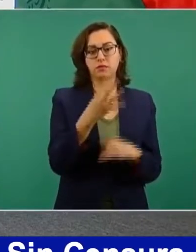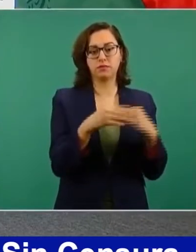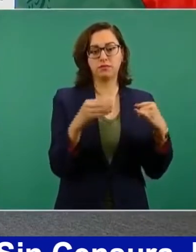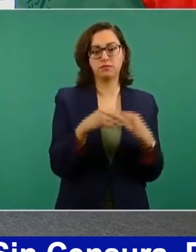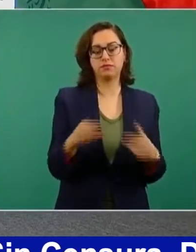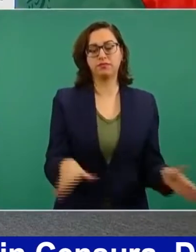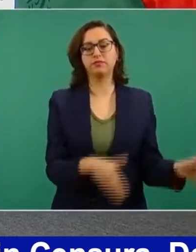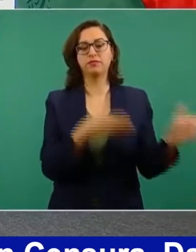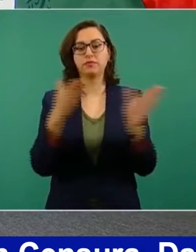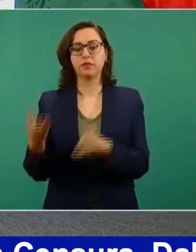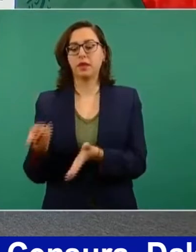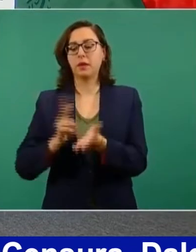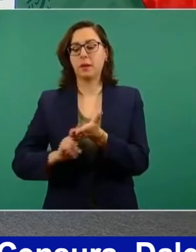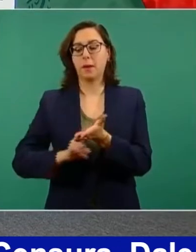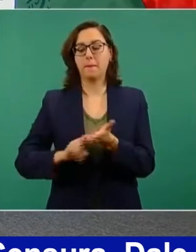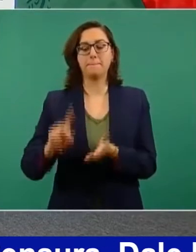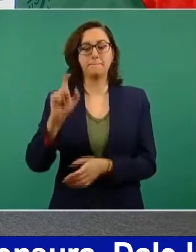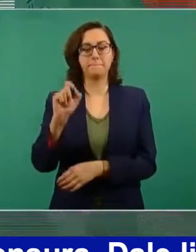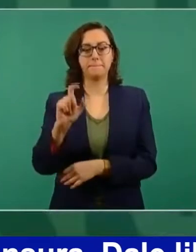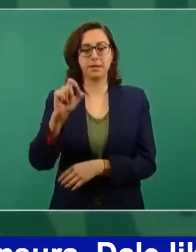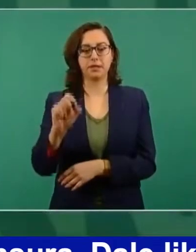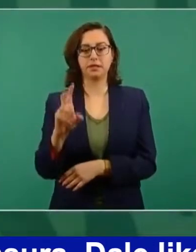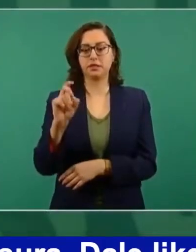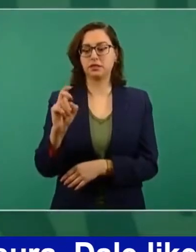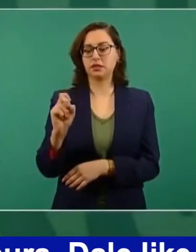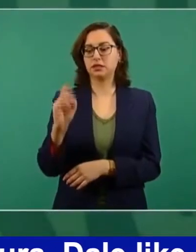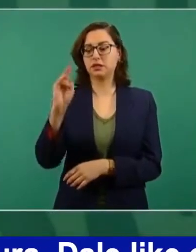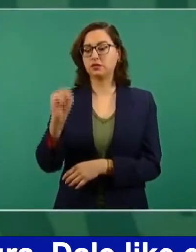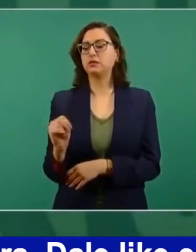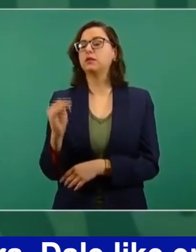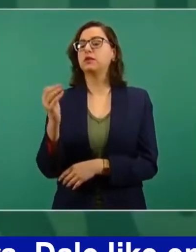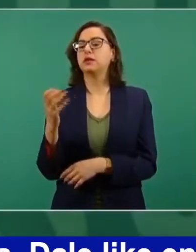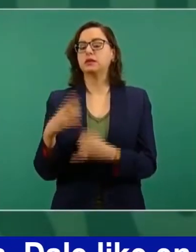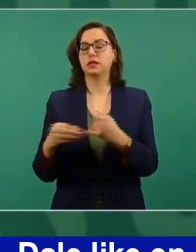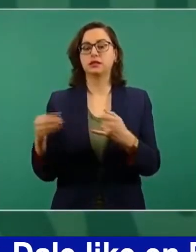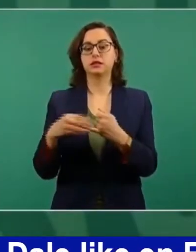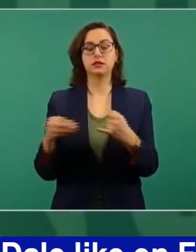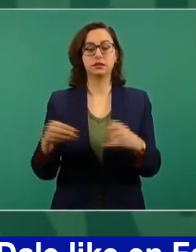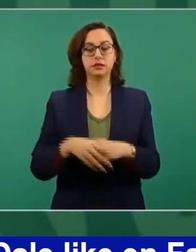la gasolina regular 20 pesos con 39 centavos.